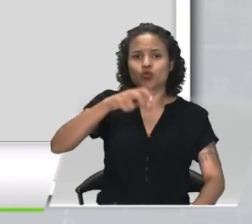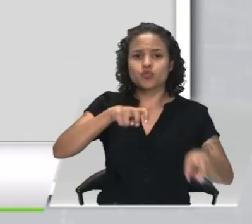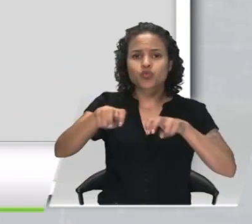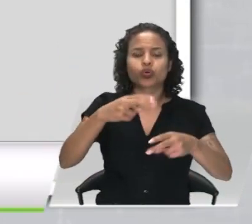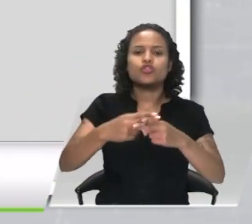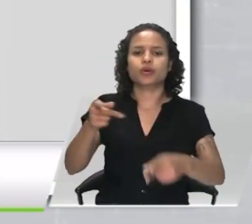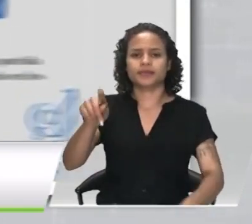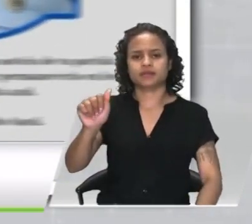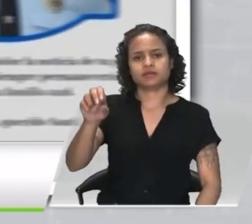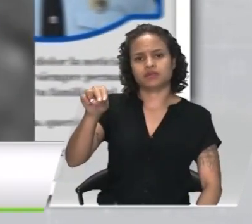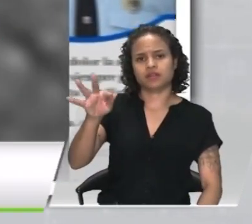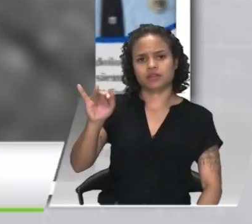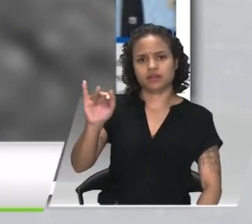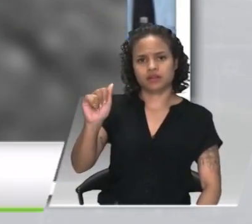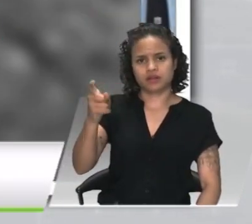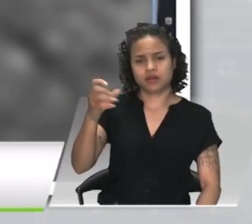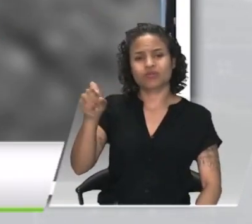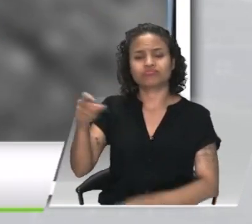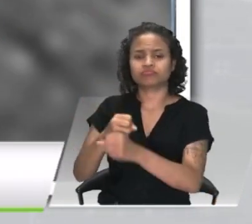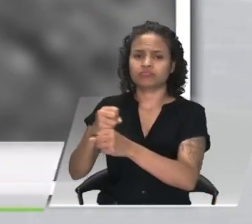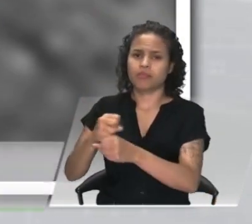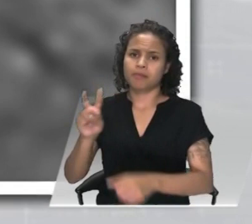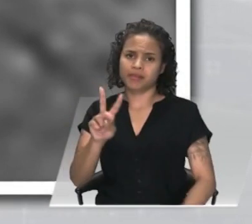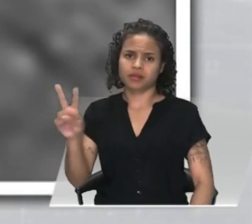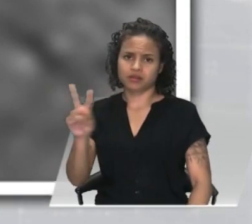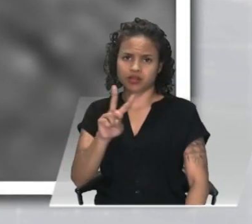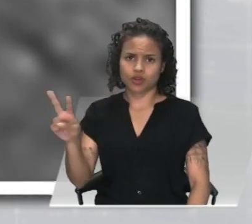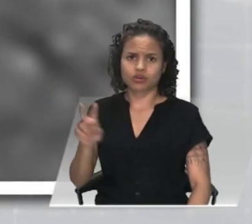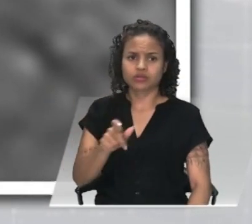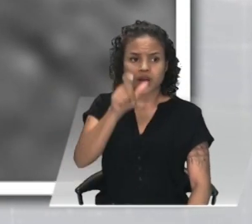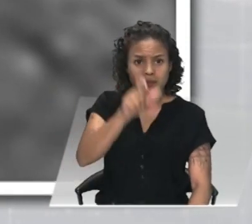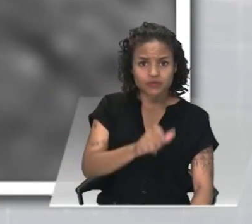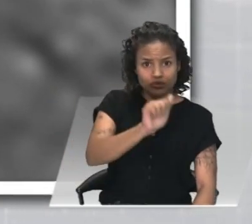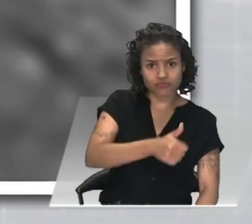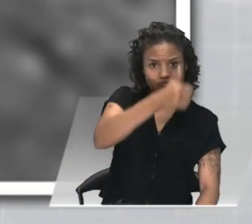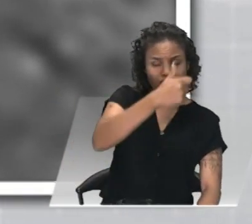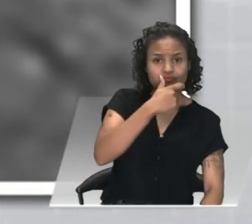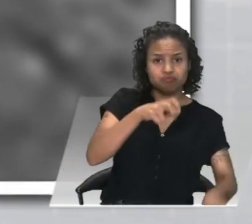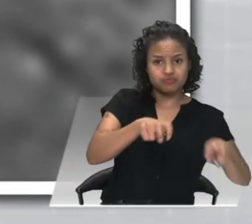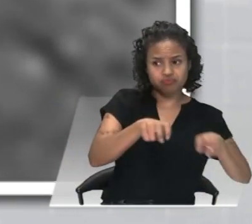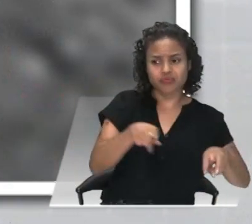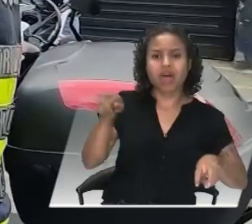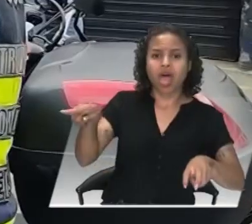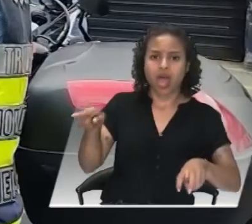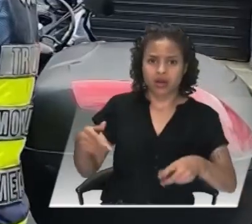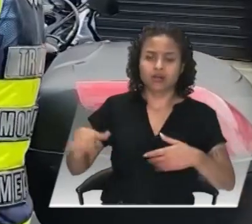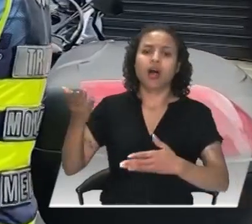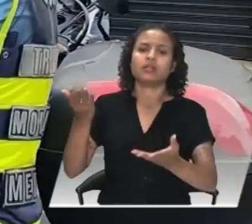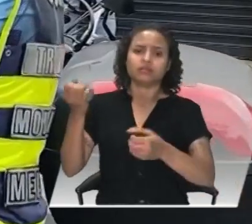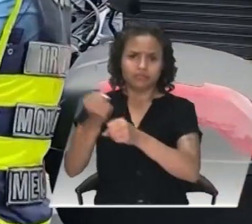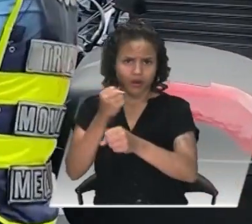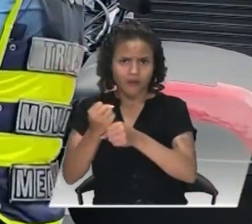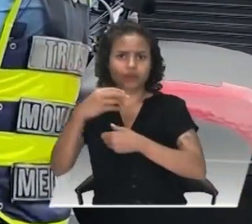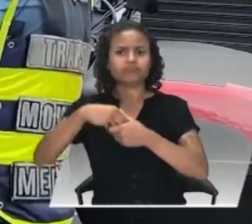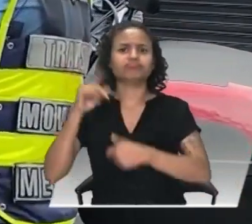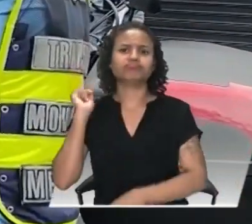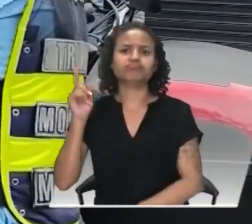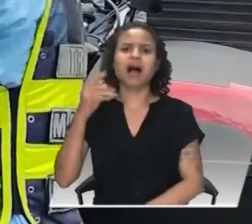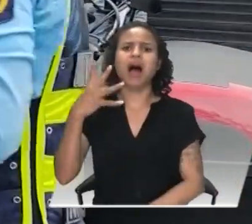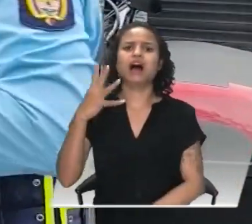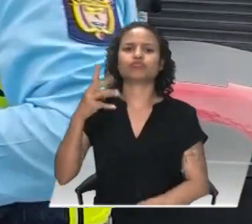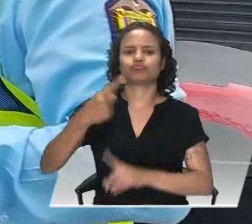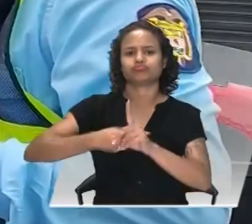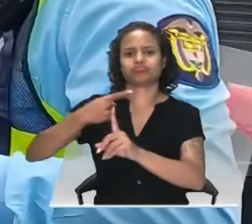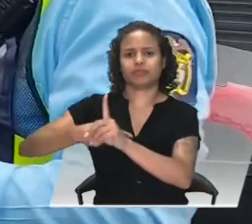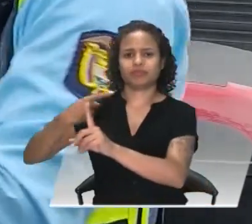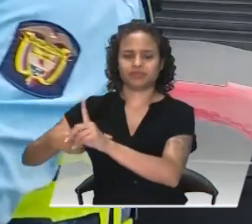Santiago Tascón Román, de 22 años. Según las autoridades de movilidad, la víctima se desempeñaba como servidor de la entidad desde hace 14 meses y